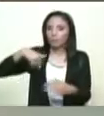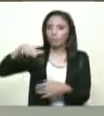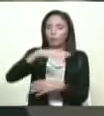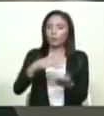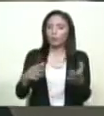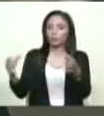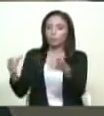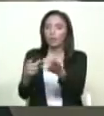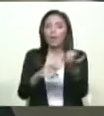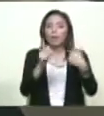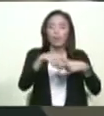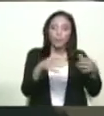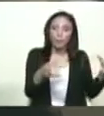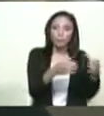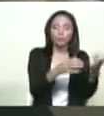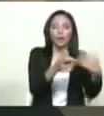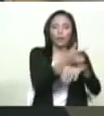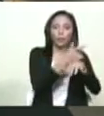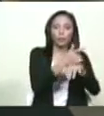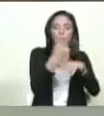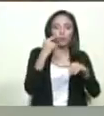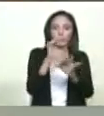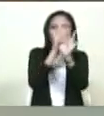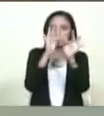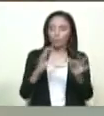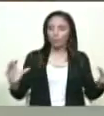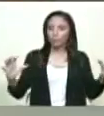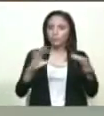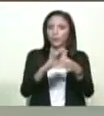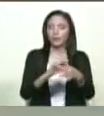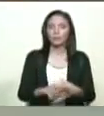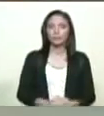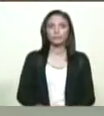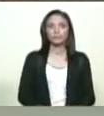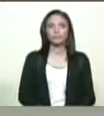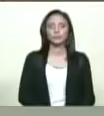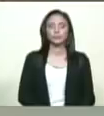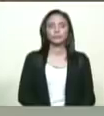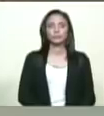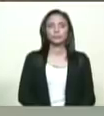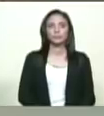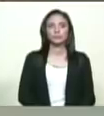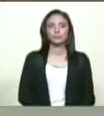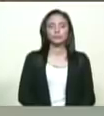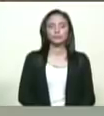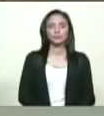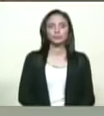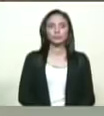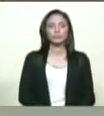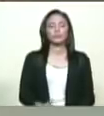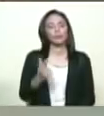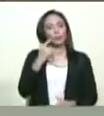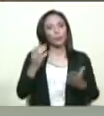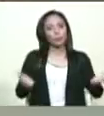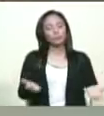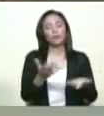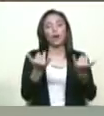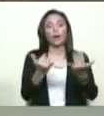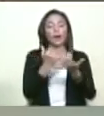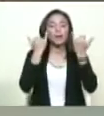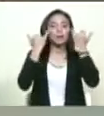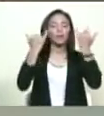instancias del gobierno en la instancia del gobierno tenemos que ir ahora con el impulso del cuarto congreso